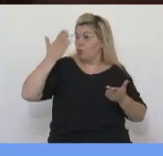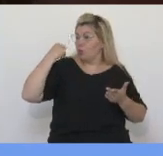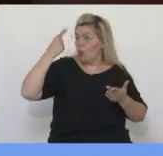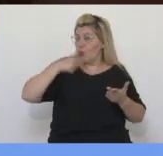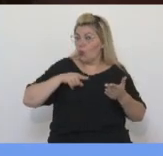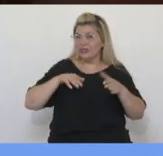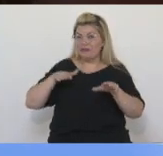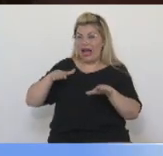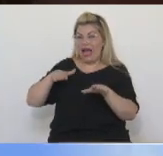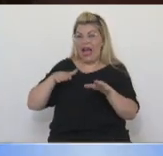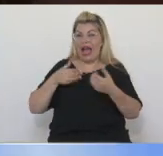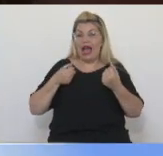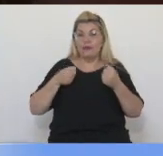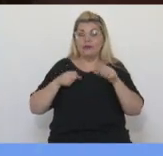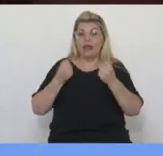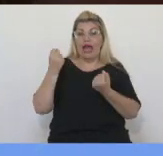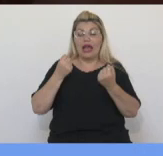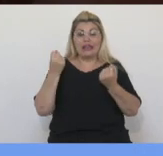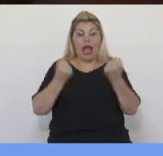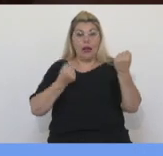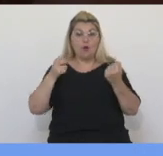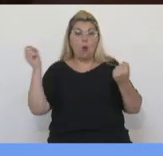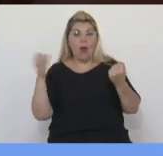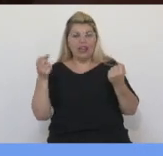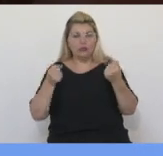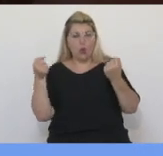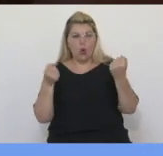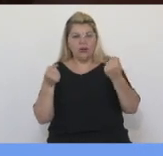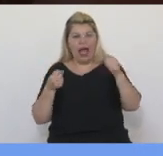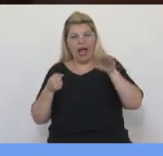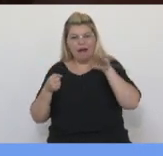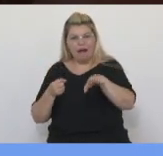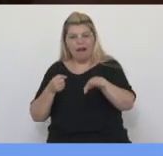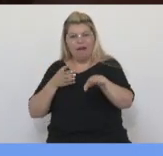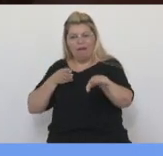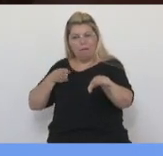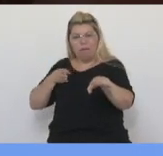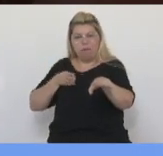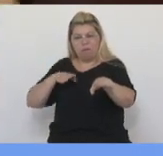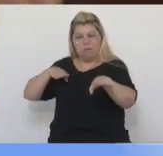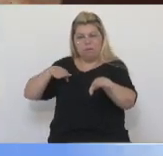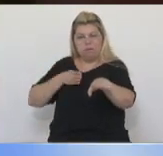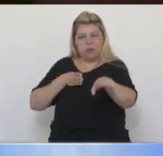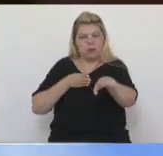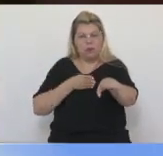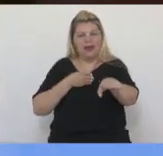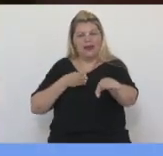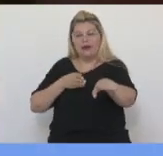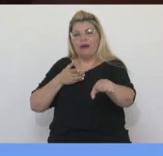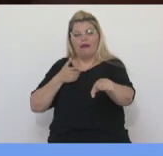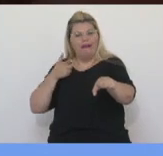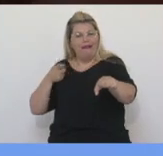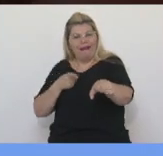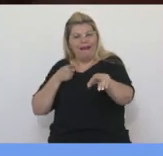motos y autos a un camión de basura donde el el chófer ha decidido acelerar y escaparse perseguido donde han